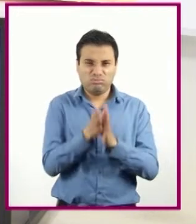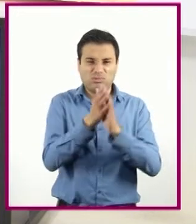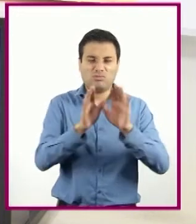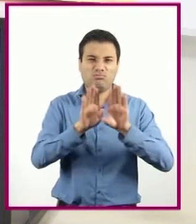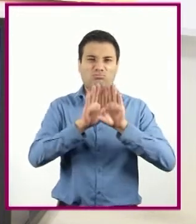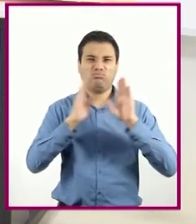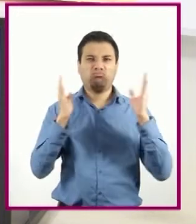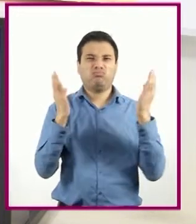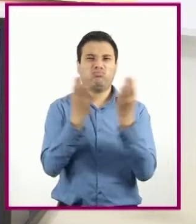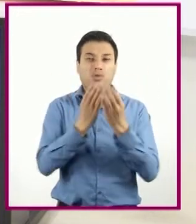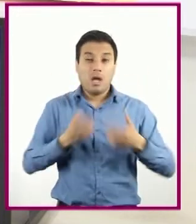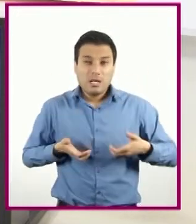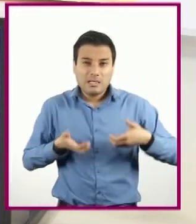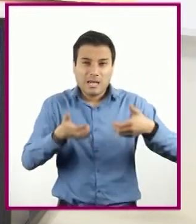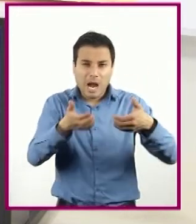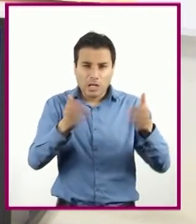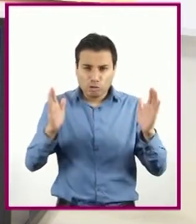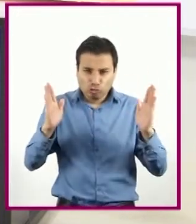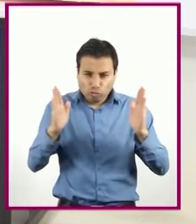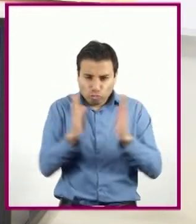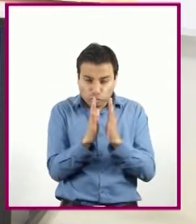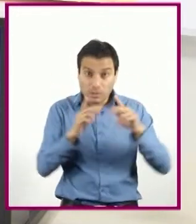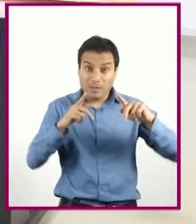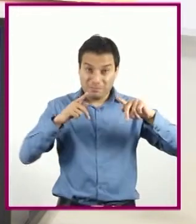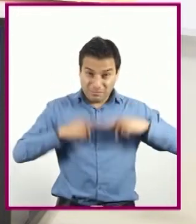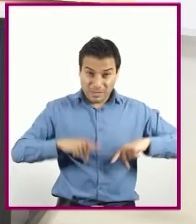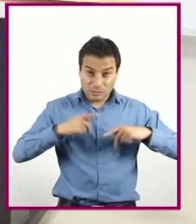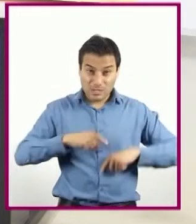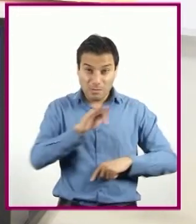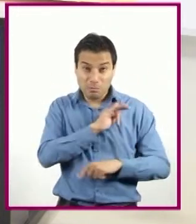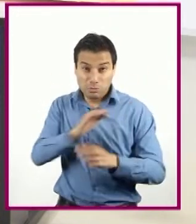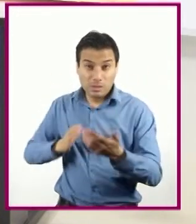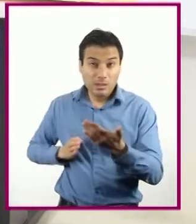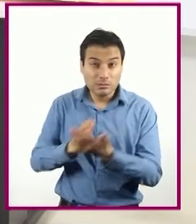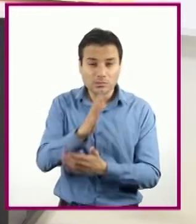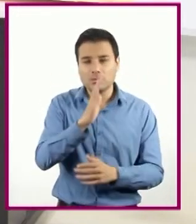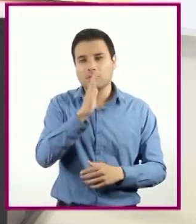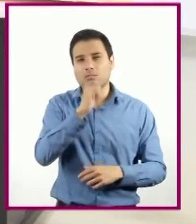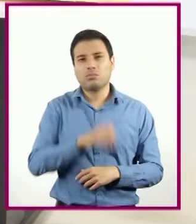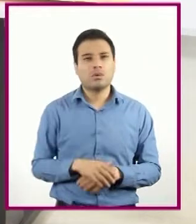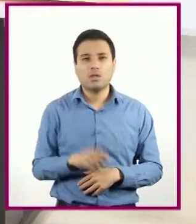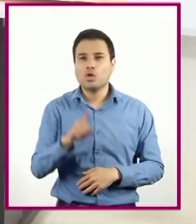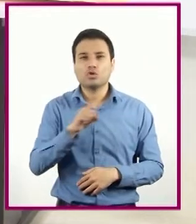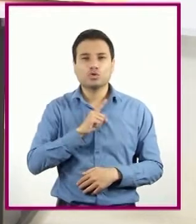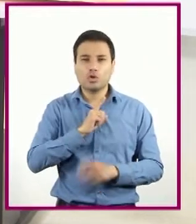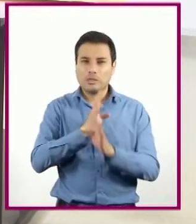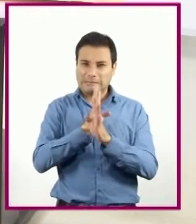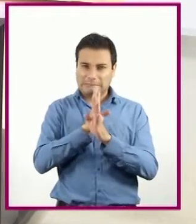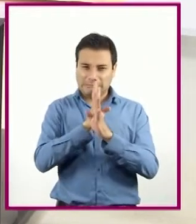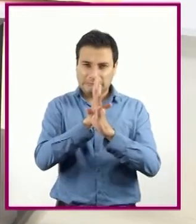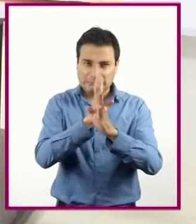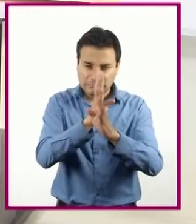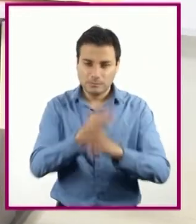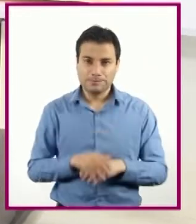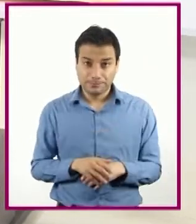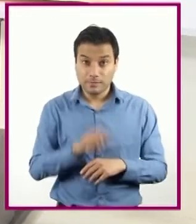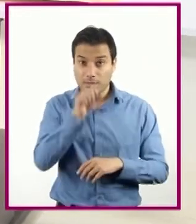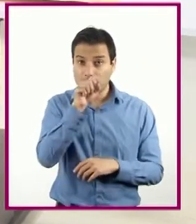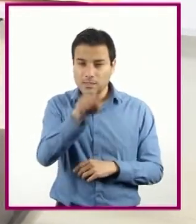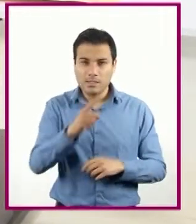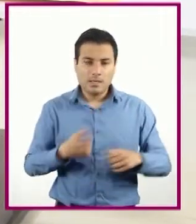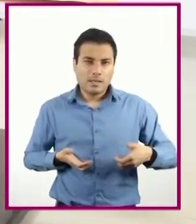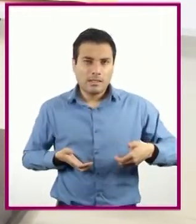tan estrechos que los atacantes solo podían entrar en fila india. Las murallas, calzadas y callejones